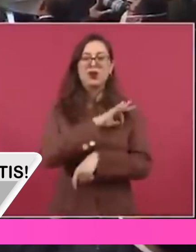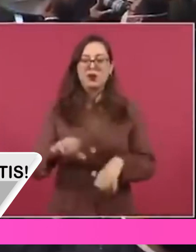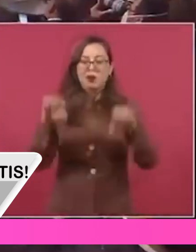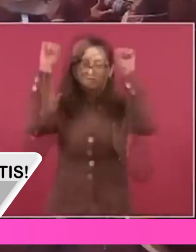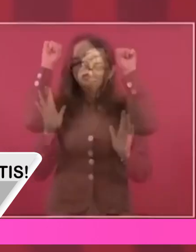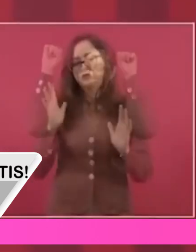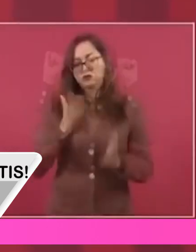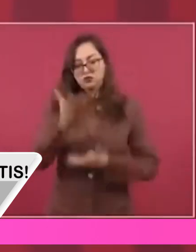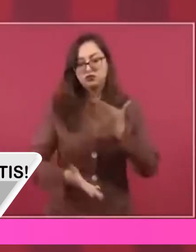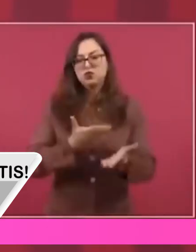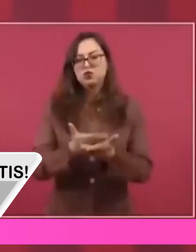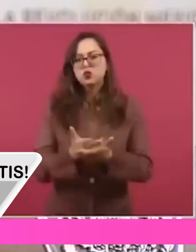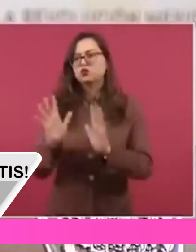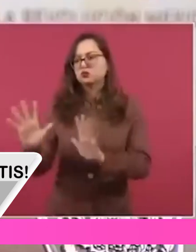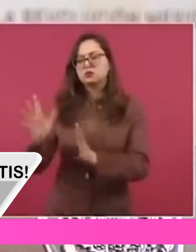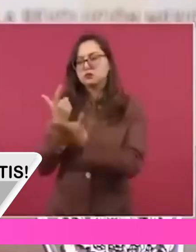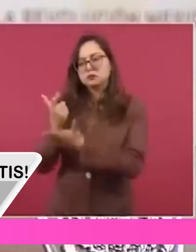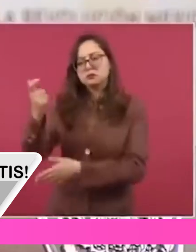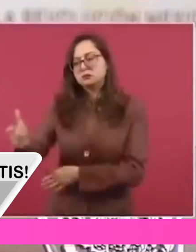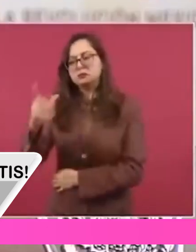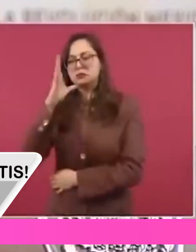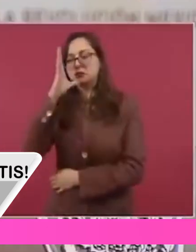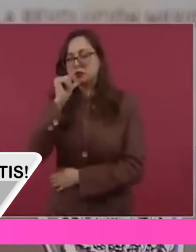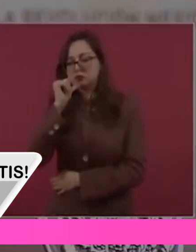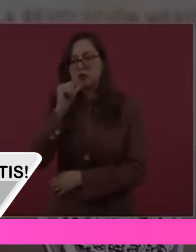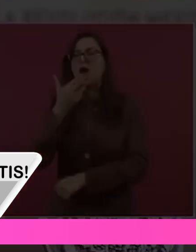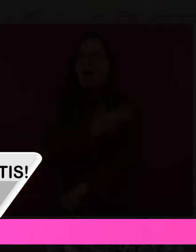Esa sí se la podemos poner. Para STV Atlixco, Luis Castillo.